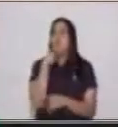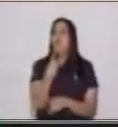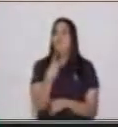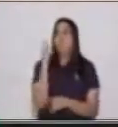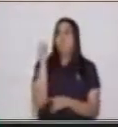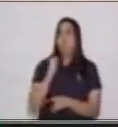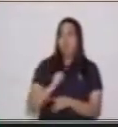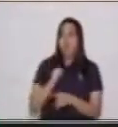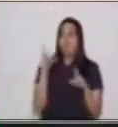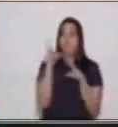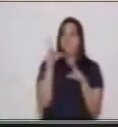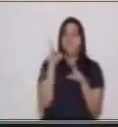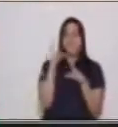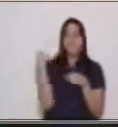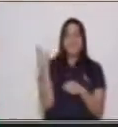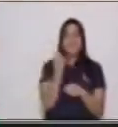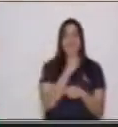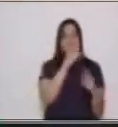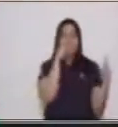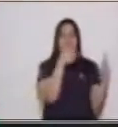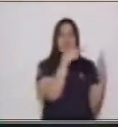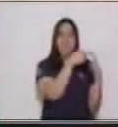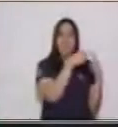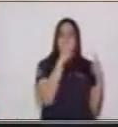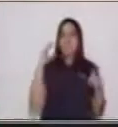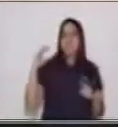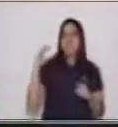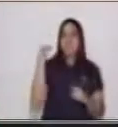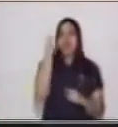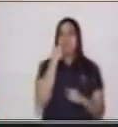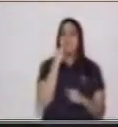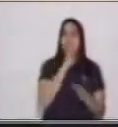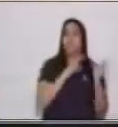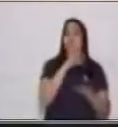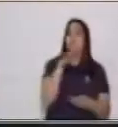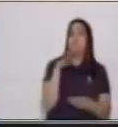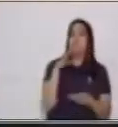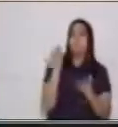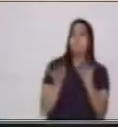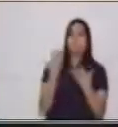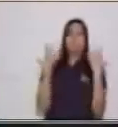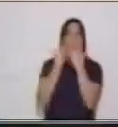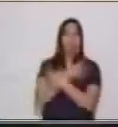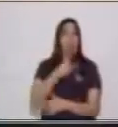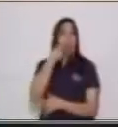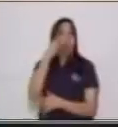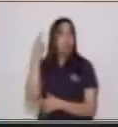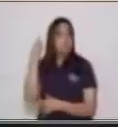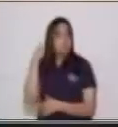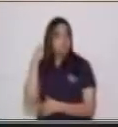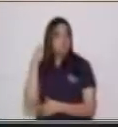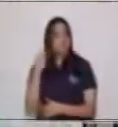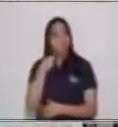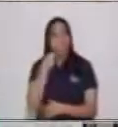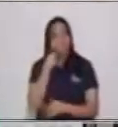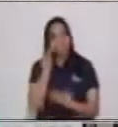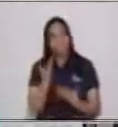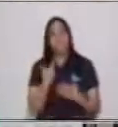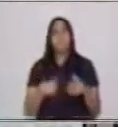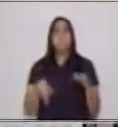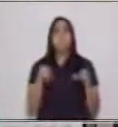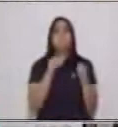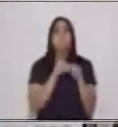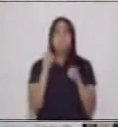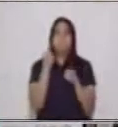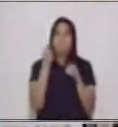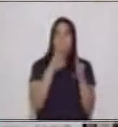letras, en específico estas tres que en algún momento pueden causar confusión. Vamos a comenzar con las reglas, que van